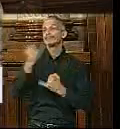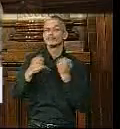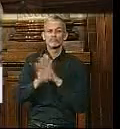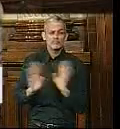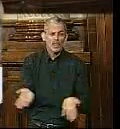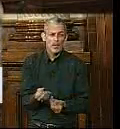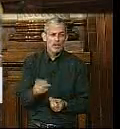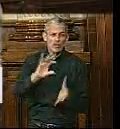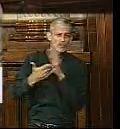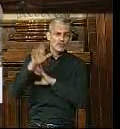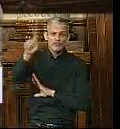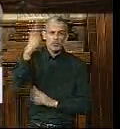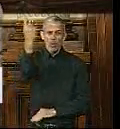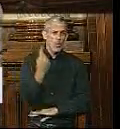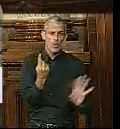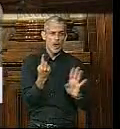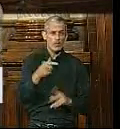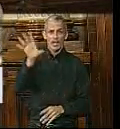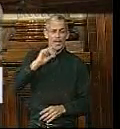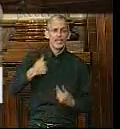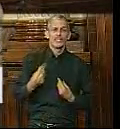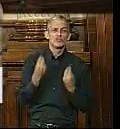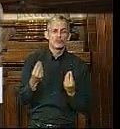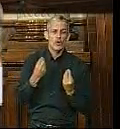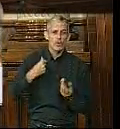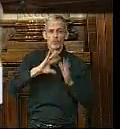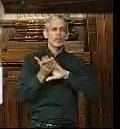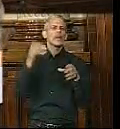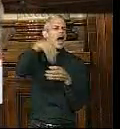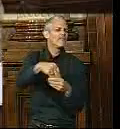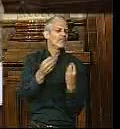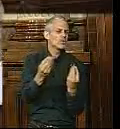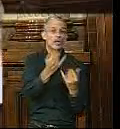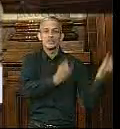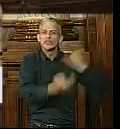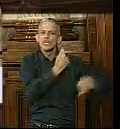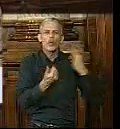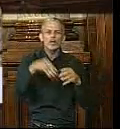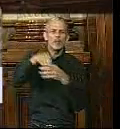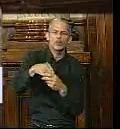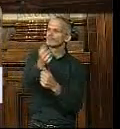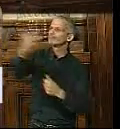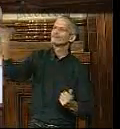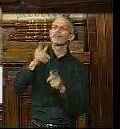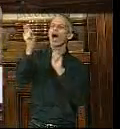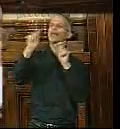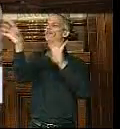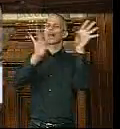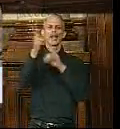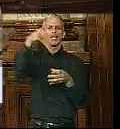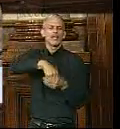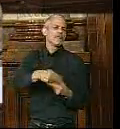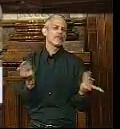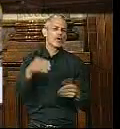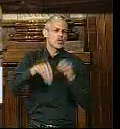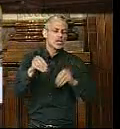les narre desde su perspectiva todo para votar. ¿Quién les cuenta cuáles son las plataformas